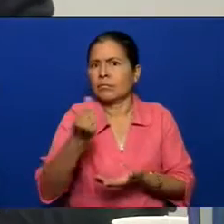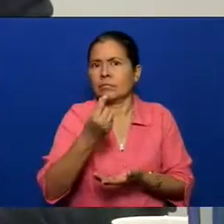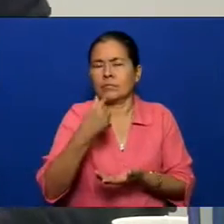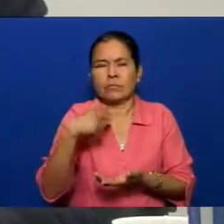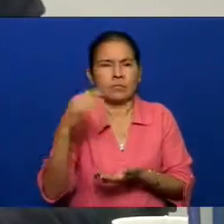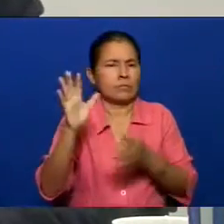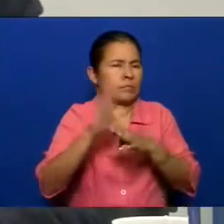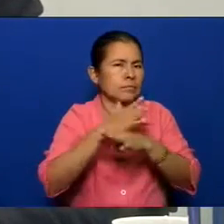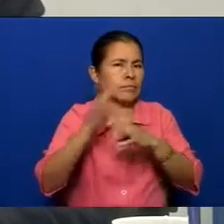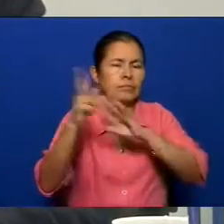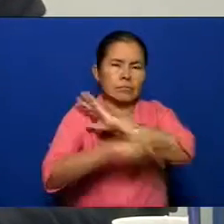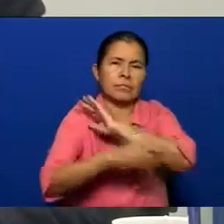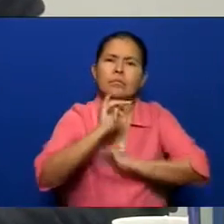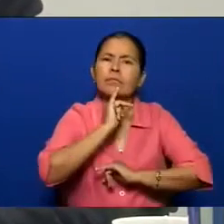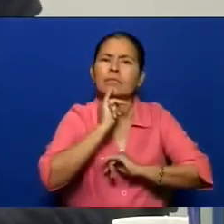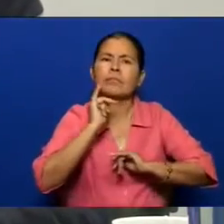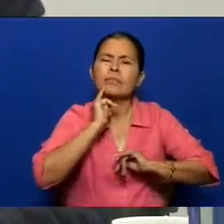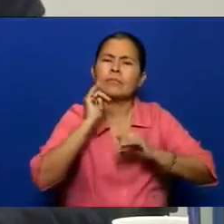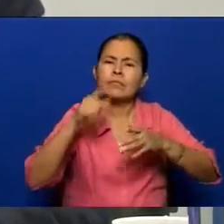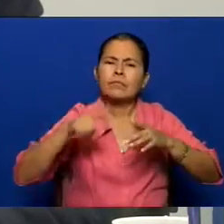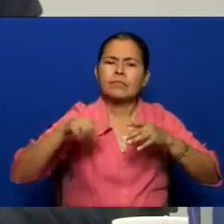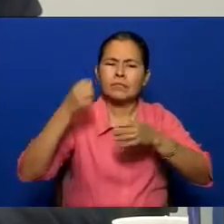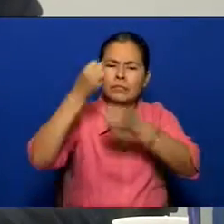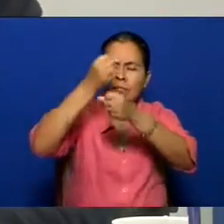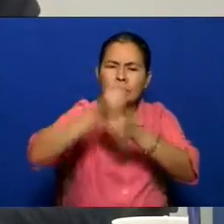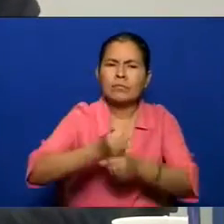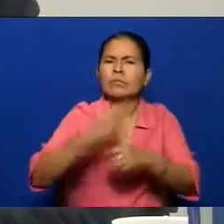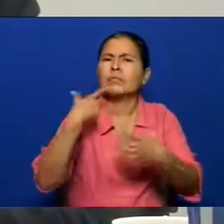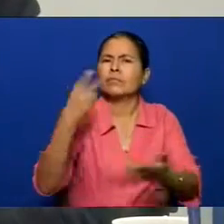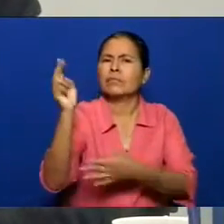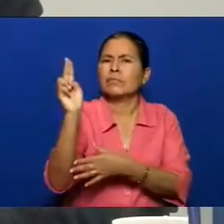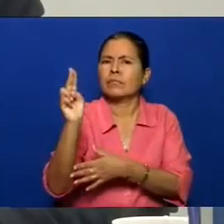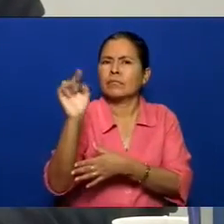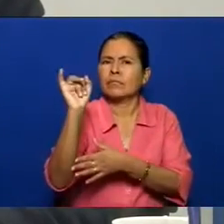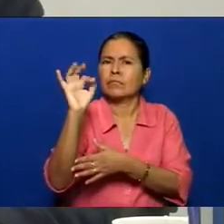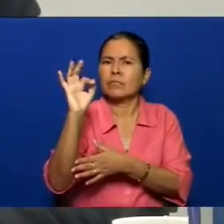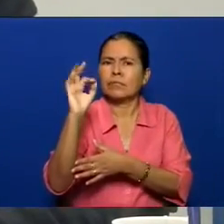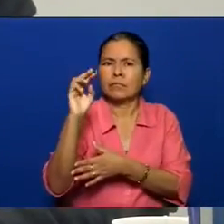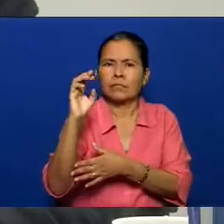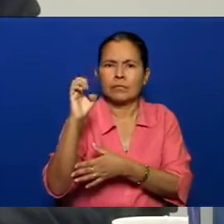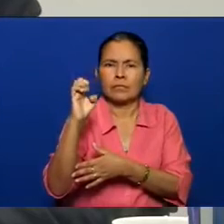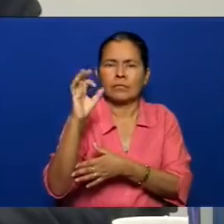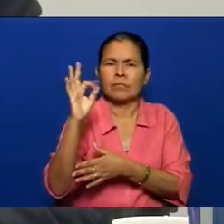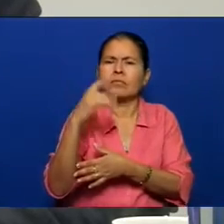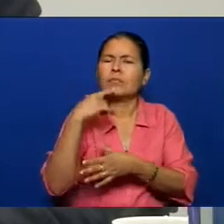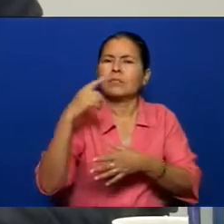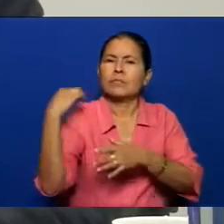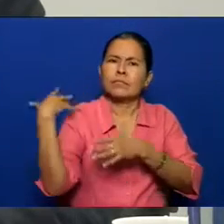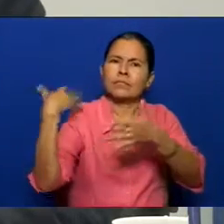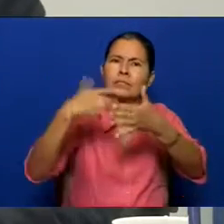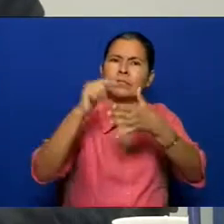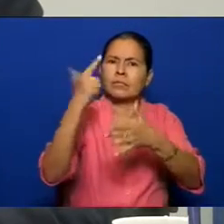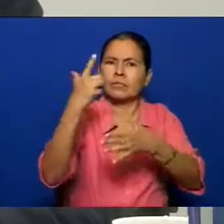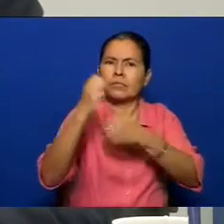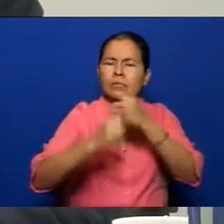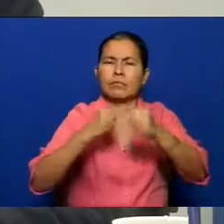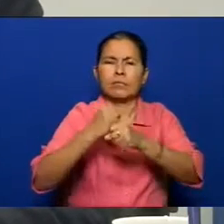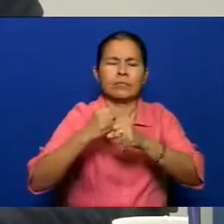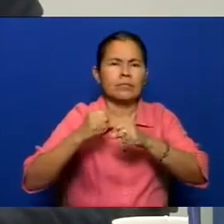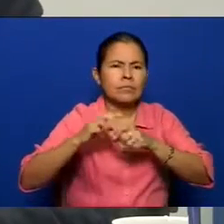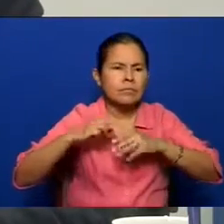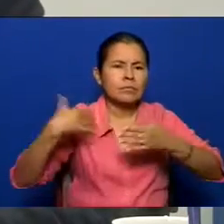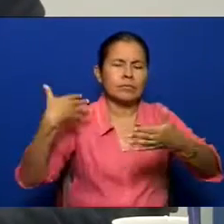todo lado. Entonces, con esa condición nace UNICEF. A través de los 70 años, el nombre de UNICEF ha ido modificándose de alguna